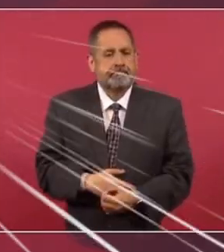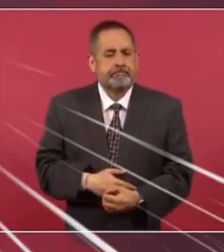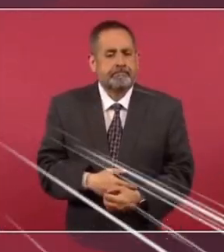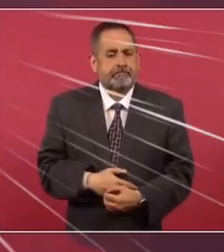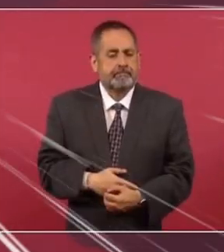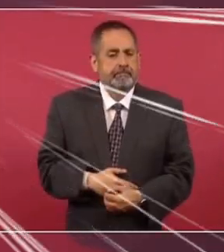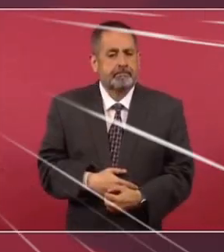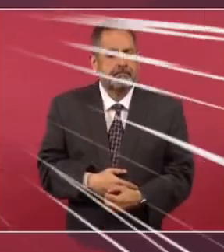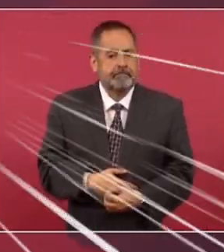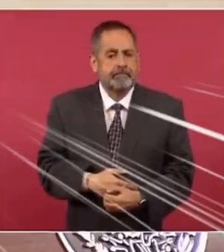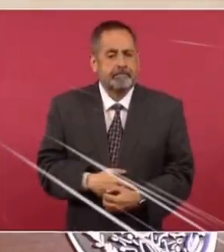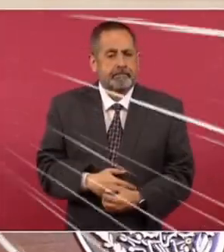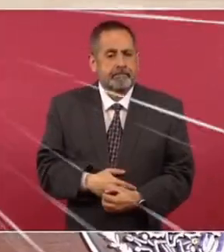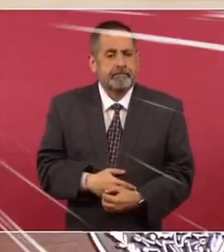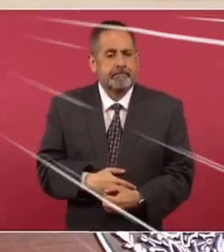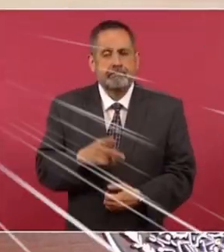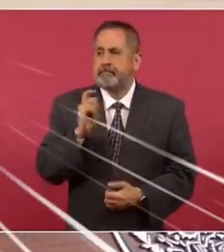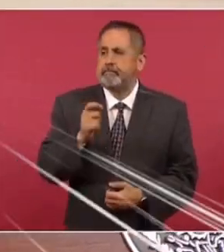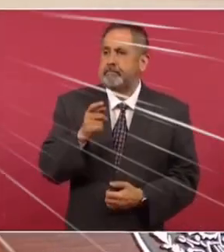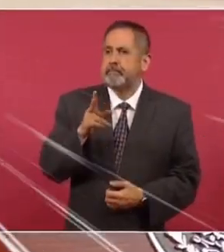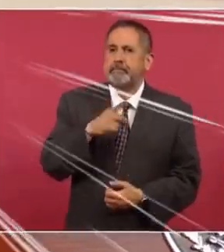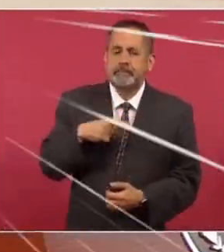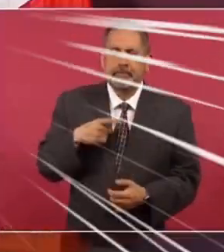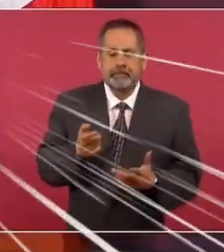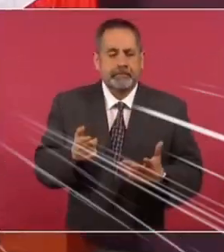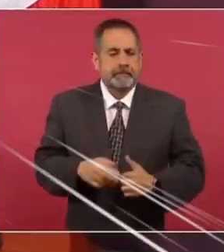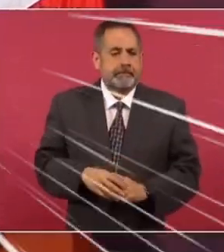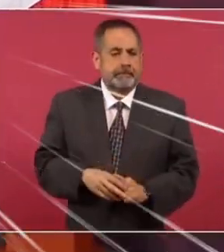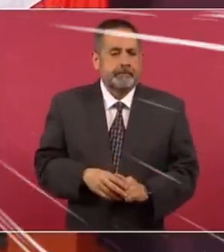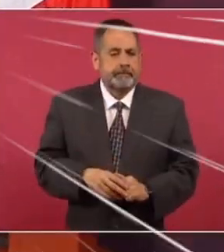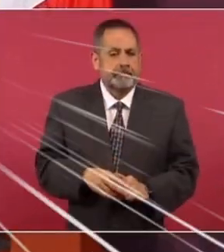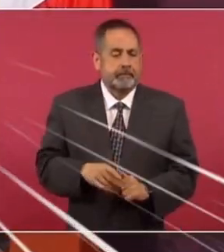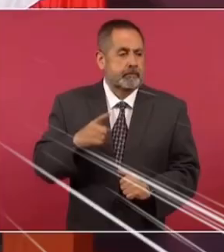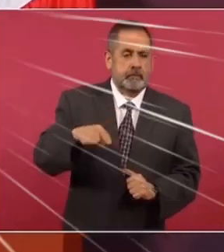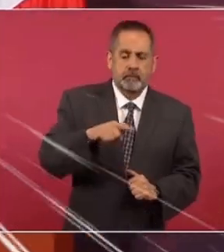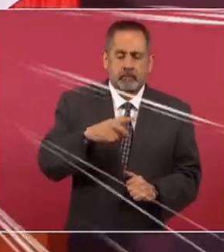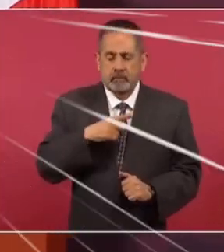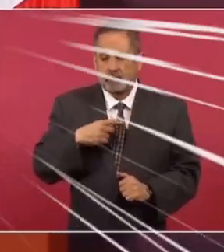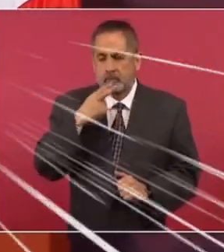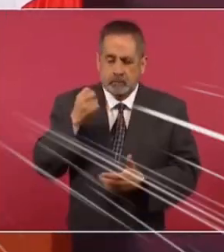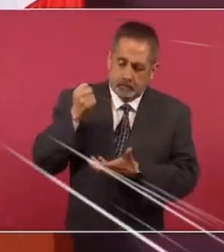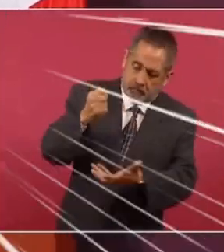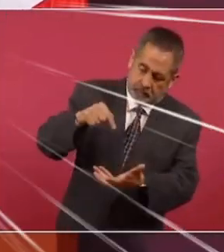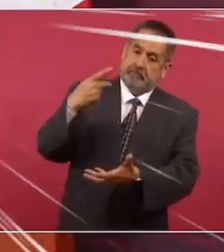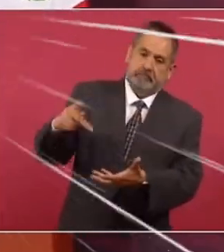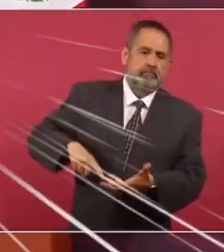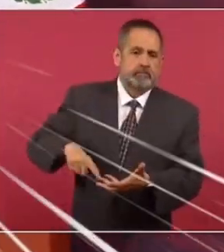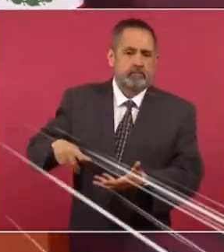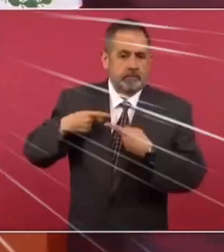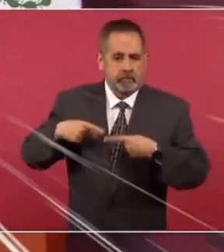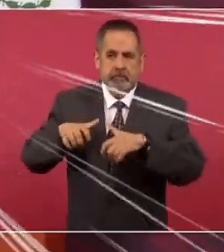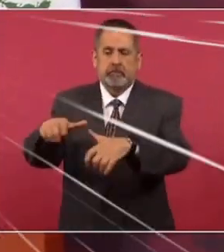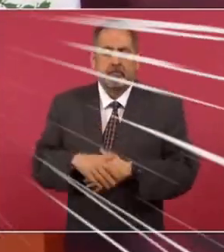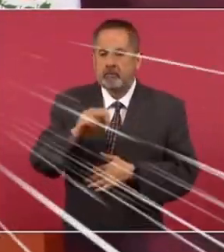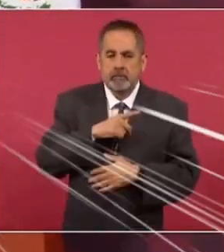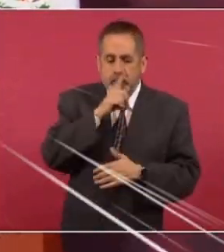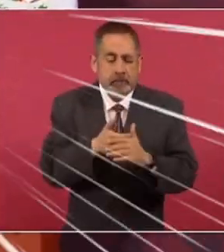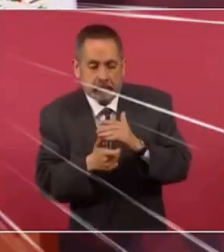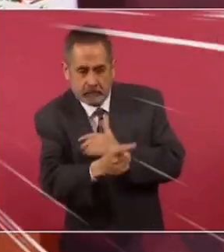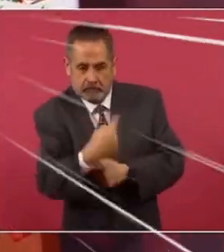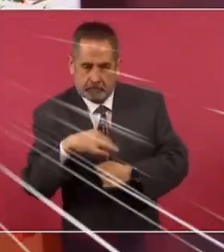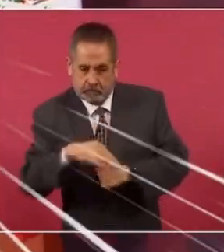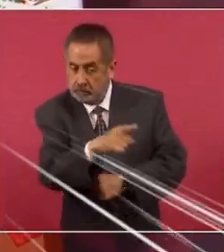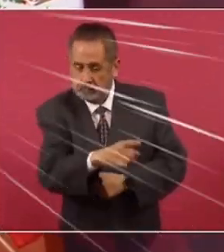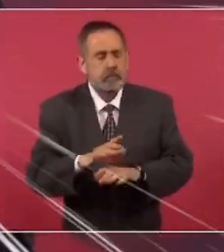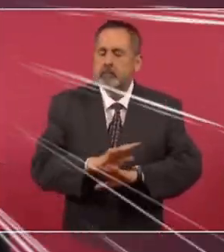eso, que no haya uso indebido de presupuesto público, que no se compren los votos, pero depende mucho,